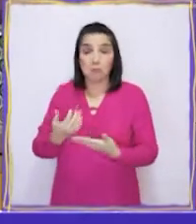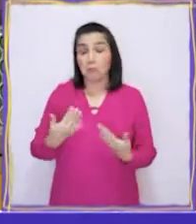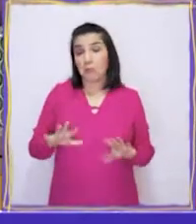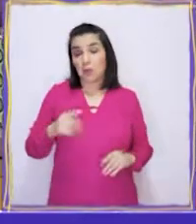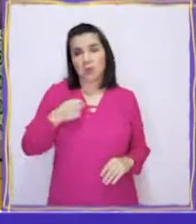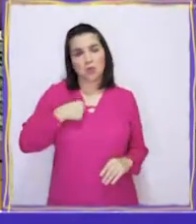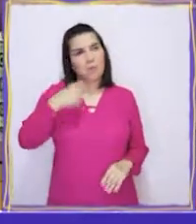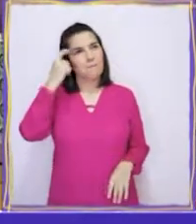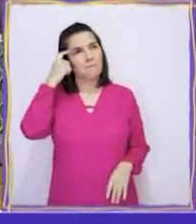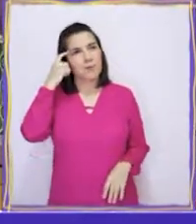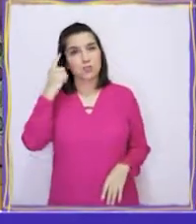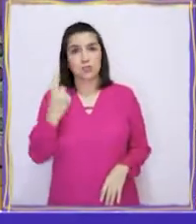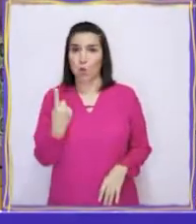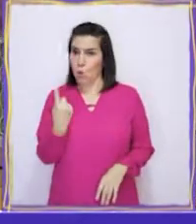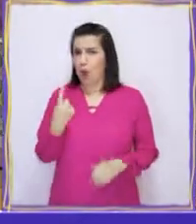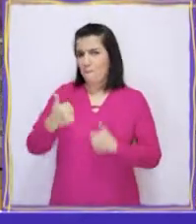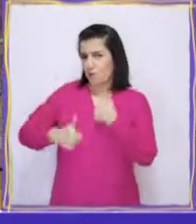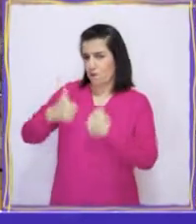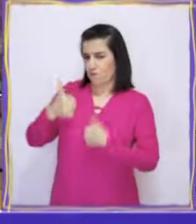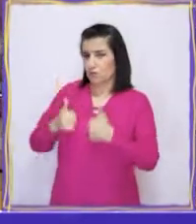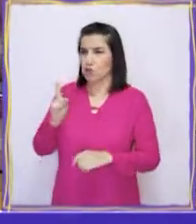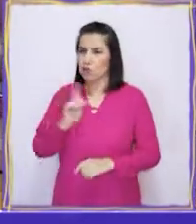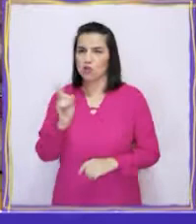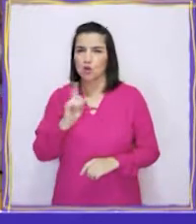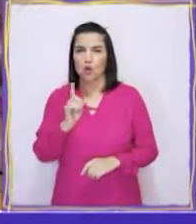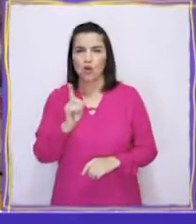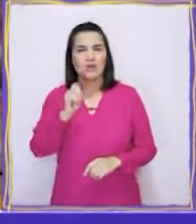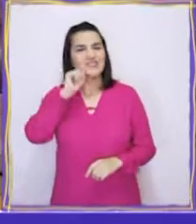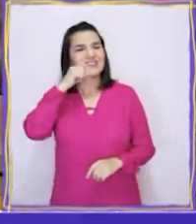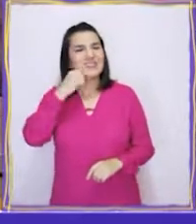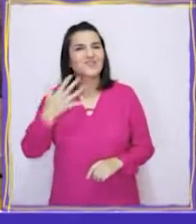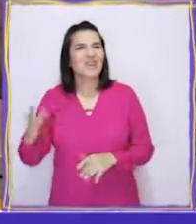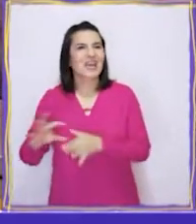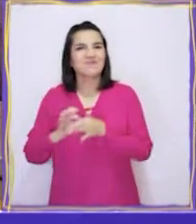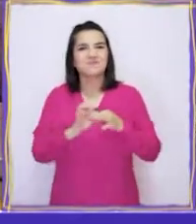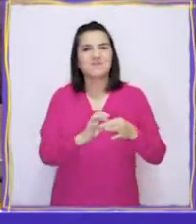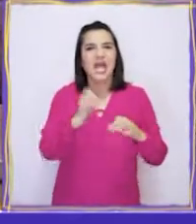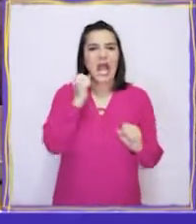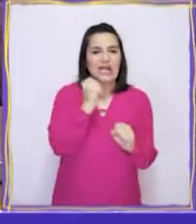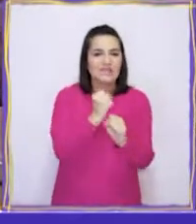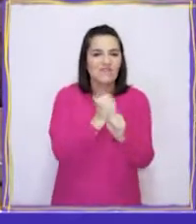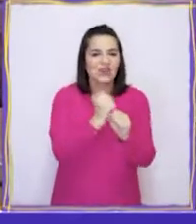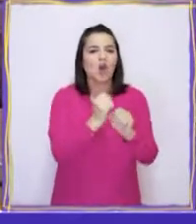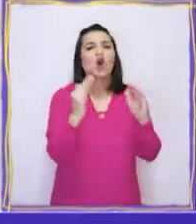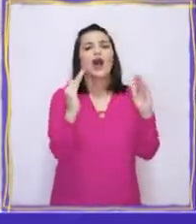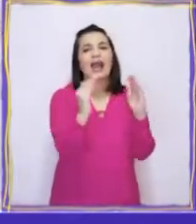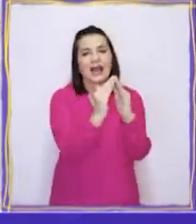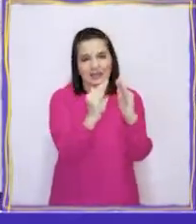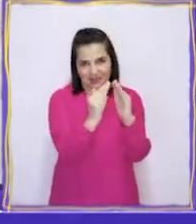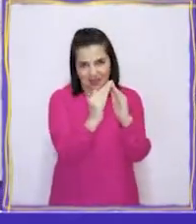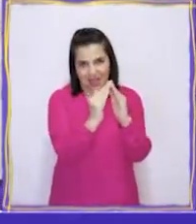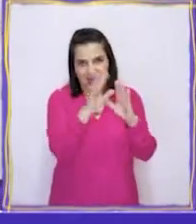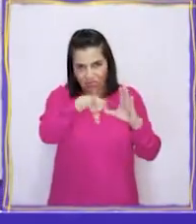que yo creo que no es una profesión, sino más bien está relacionado con las labores del